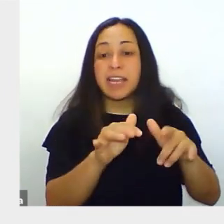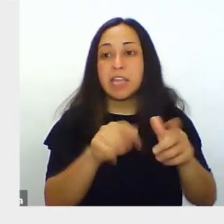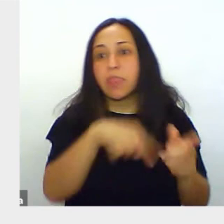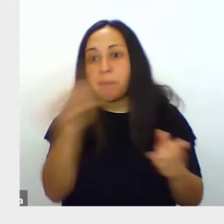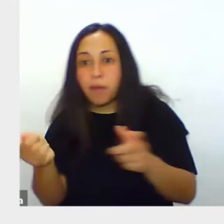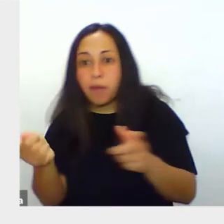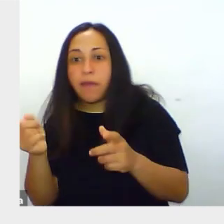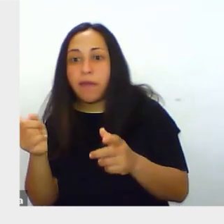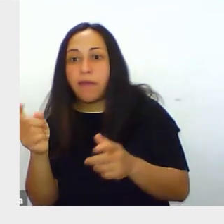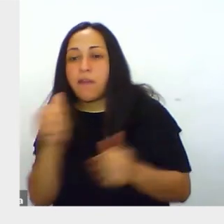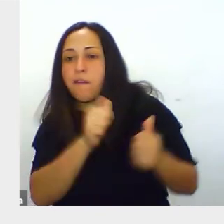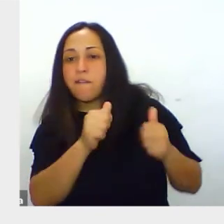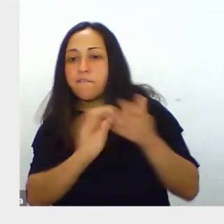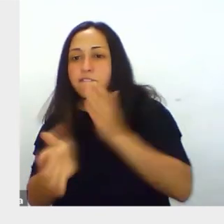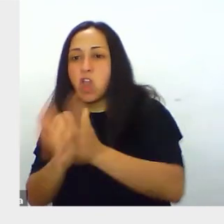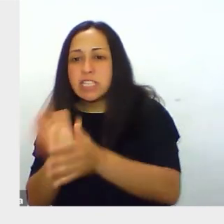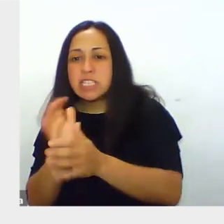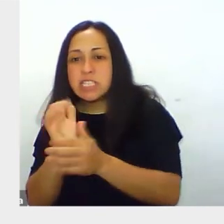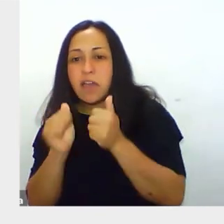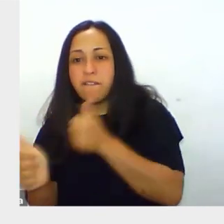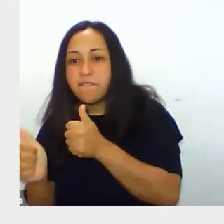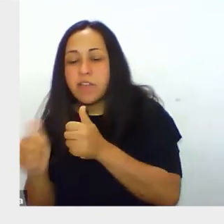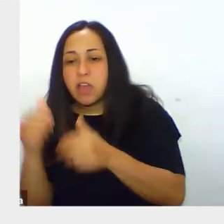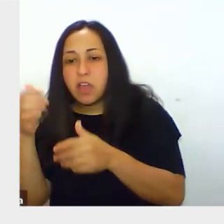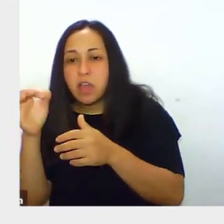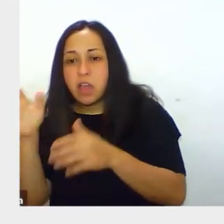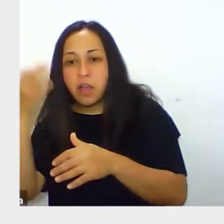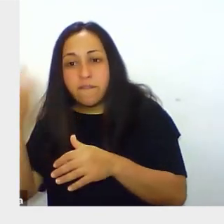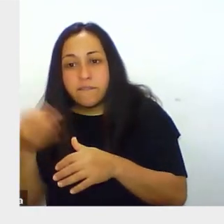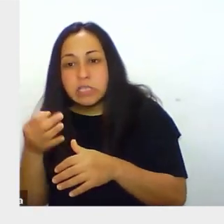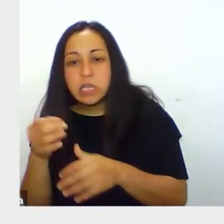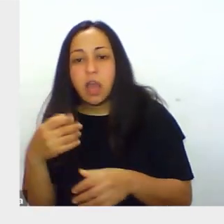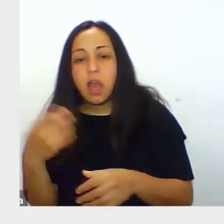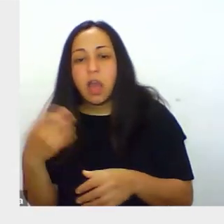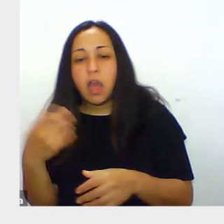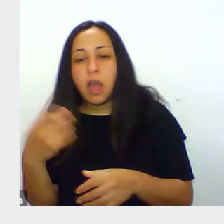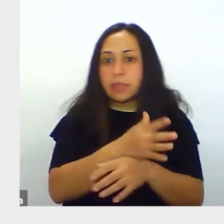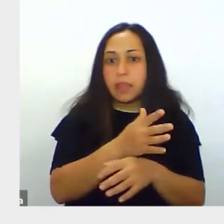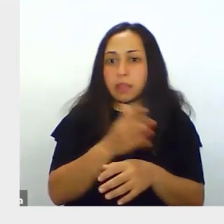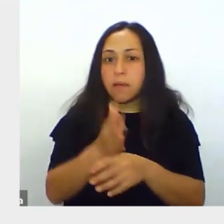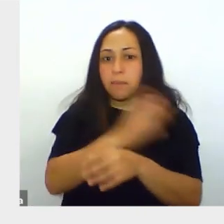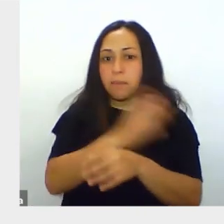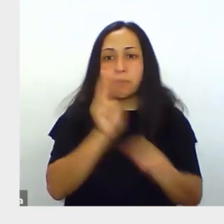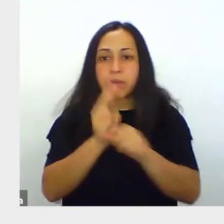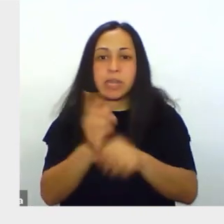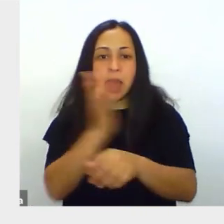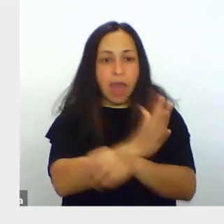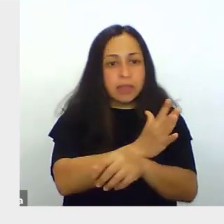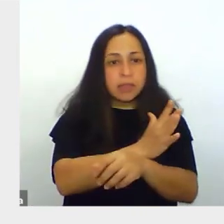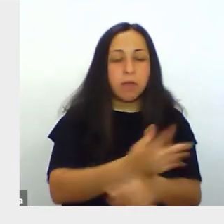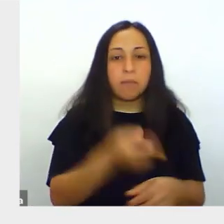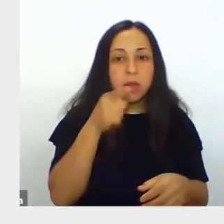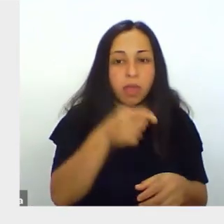física, muchas veces se pudo haber prevenido la situación si es que se tomaba un poco más en serio o se le daba la